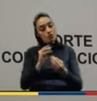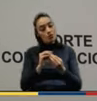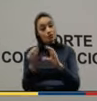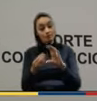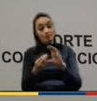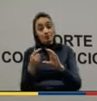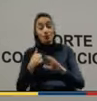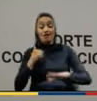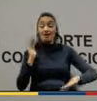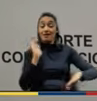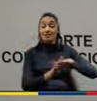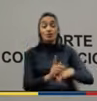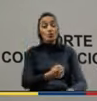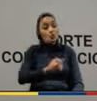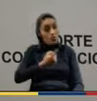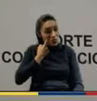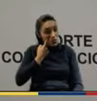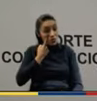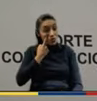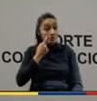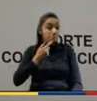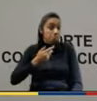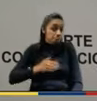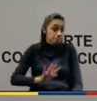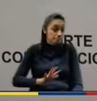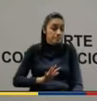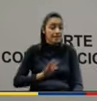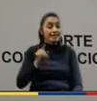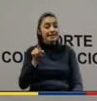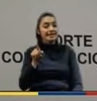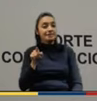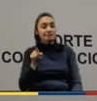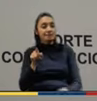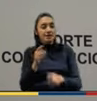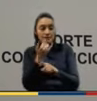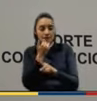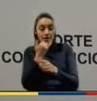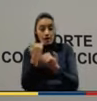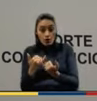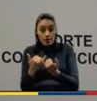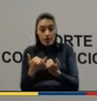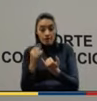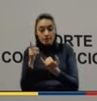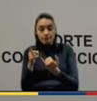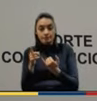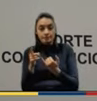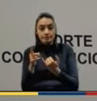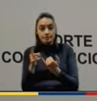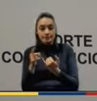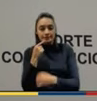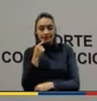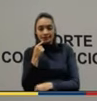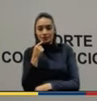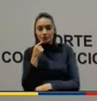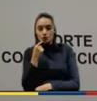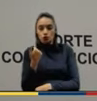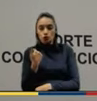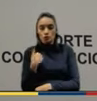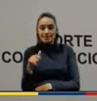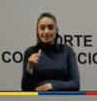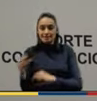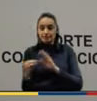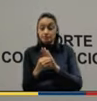advertencia que queremos hacer, pueden haber mecanismos para ir mucho más allá de lo que hoy se garantiza es no vinculante. Uno de ellos es que